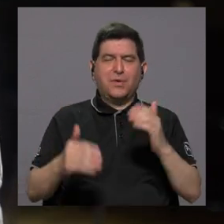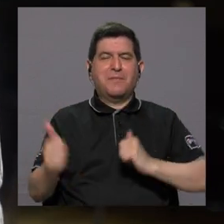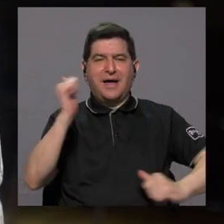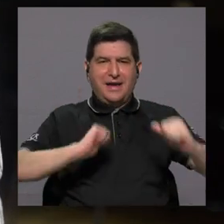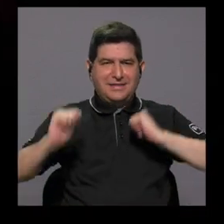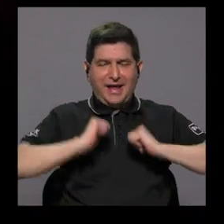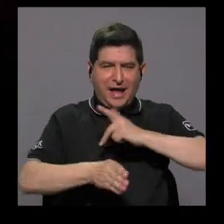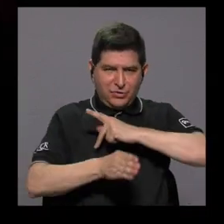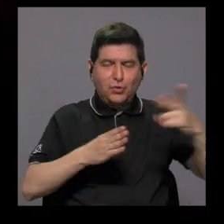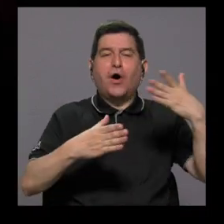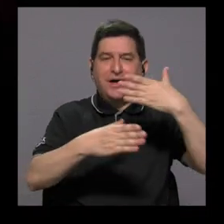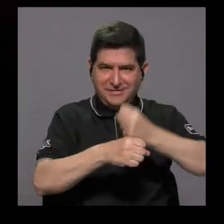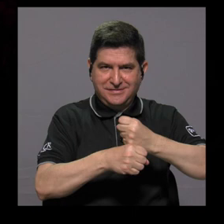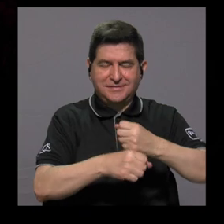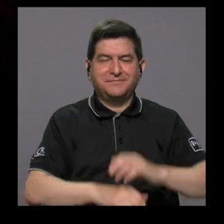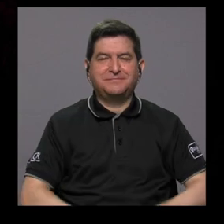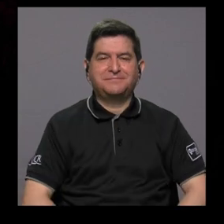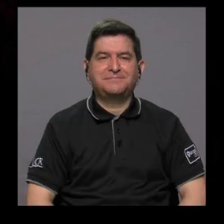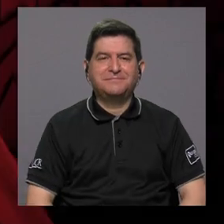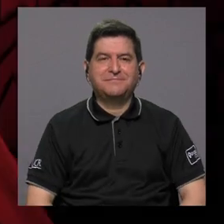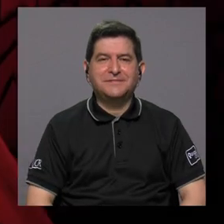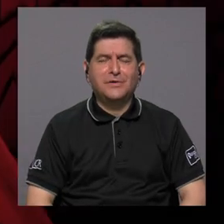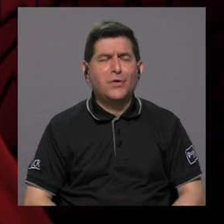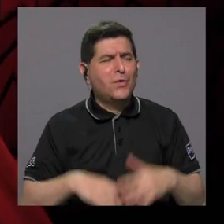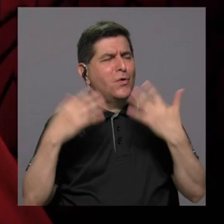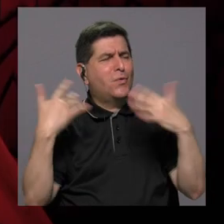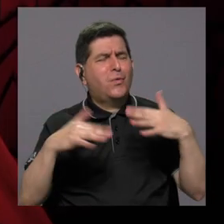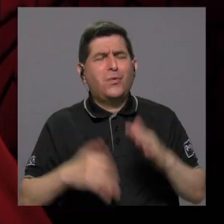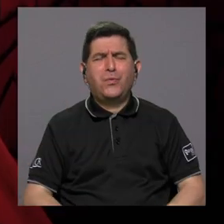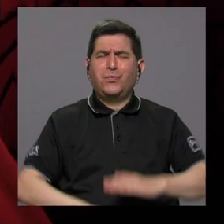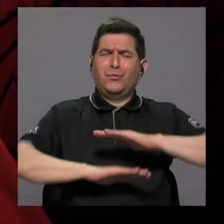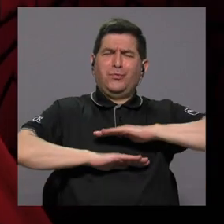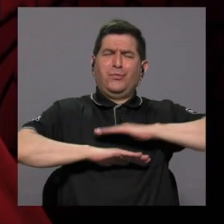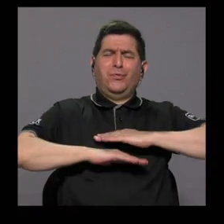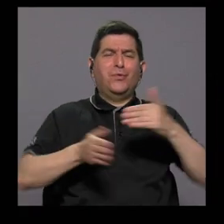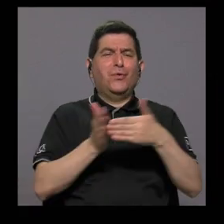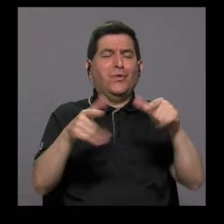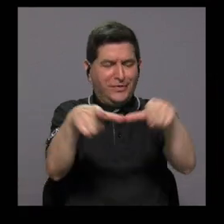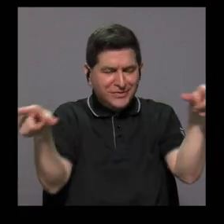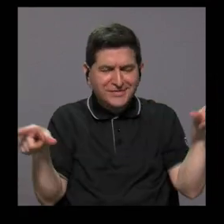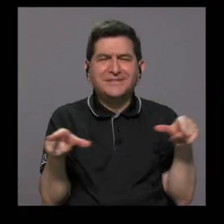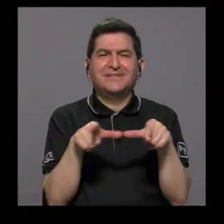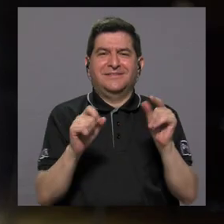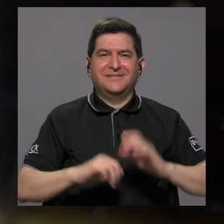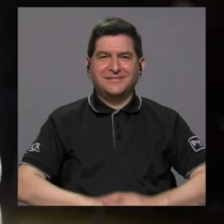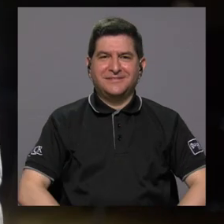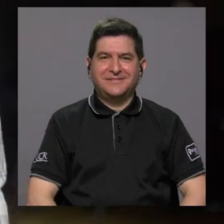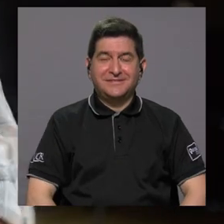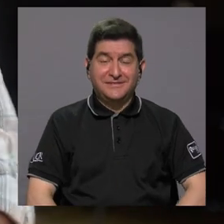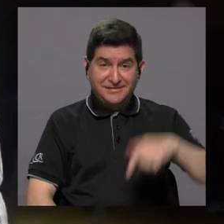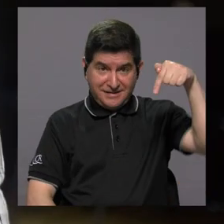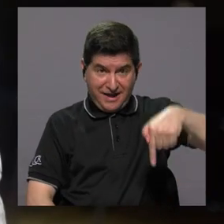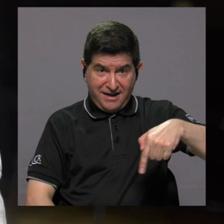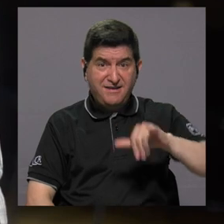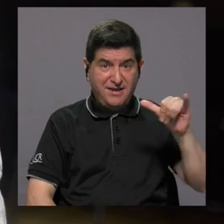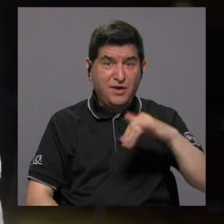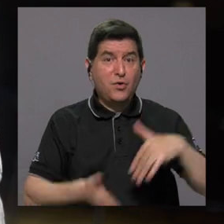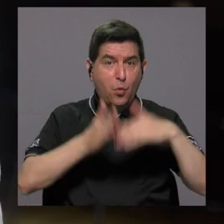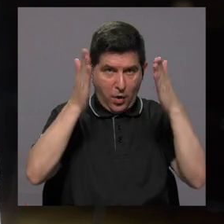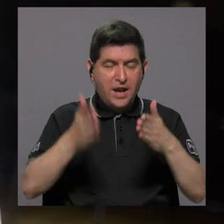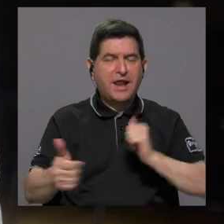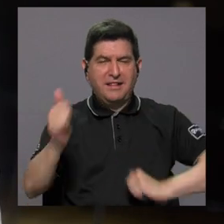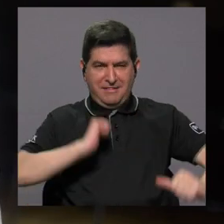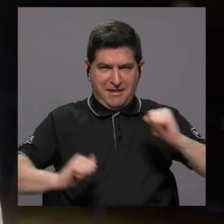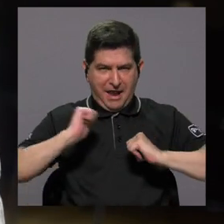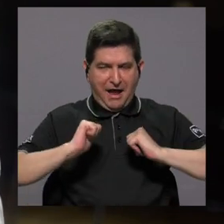teatro profesional. Entonces es demasiado llenadero volver a este espacio donde están también los estudiantes de